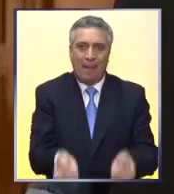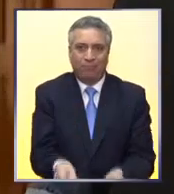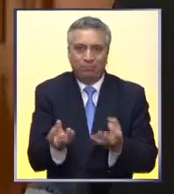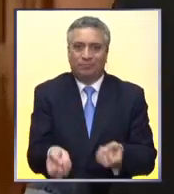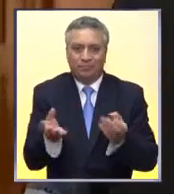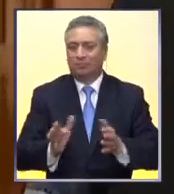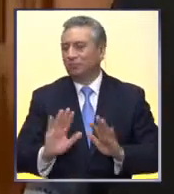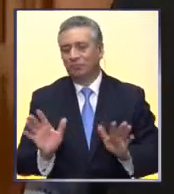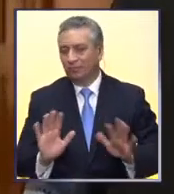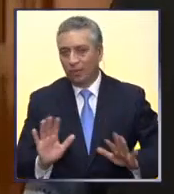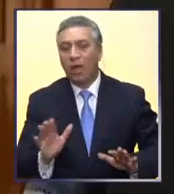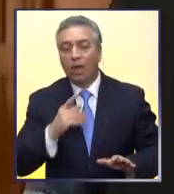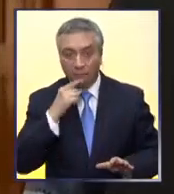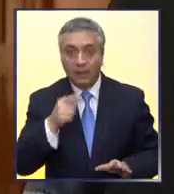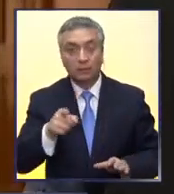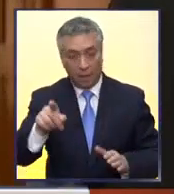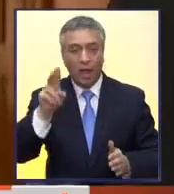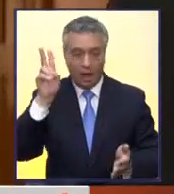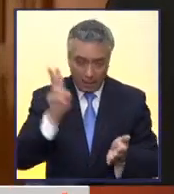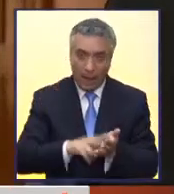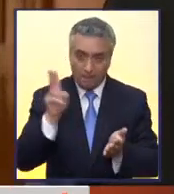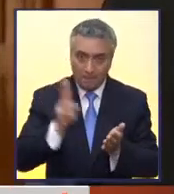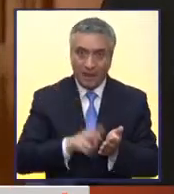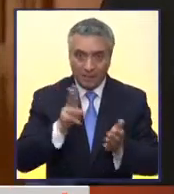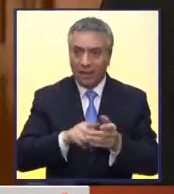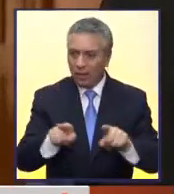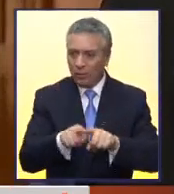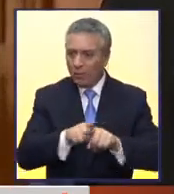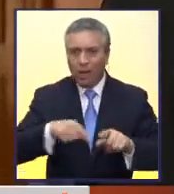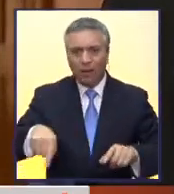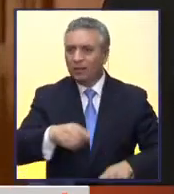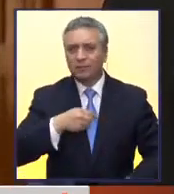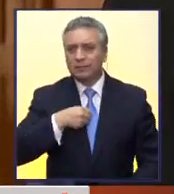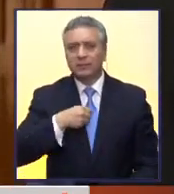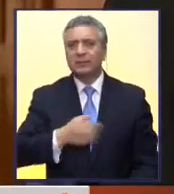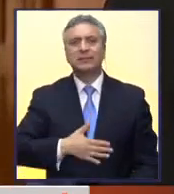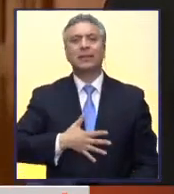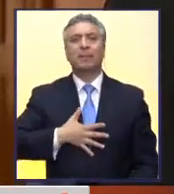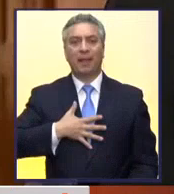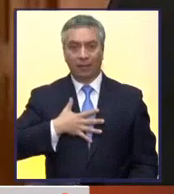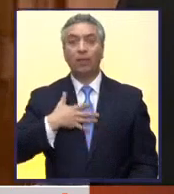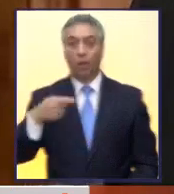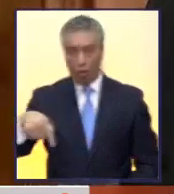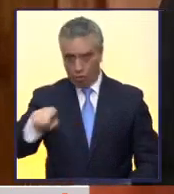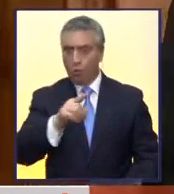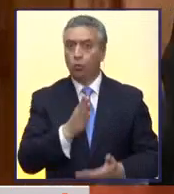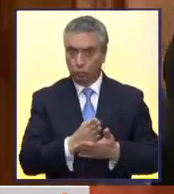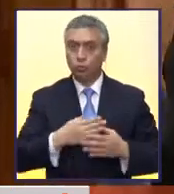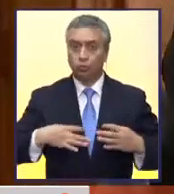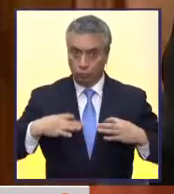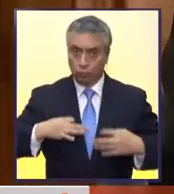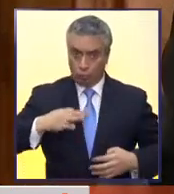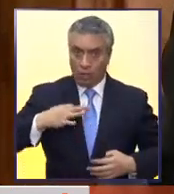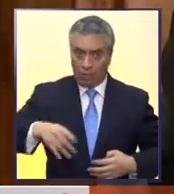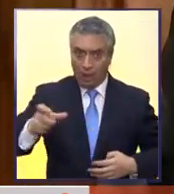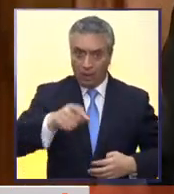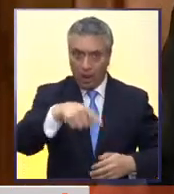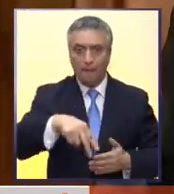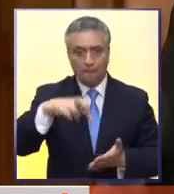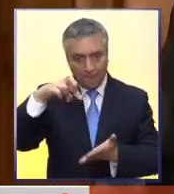que realmente combate este sentimiento muy justo de la ciudadanía es que los